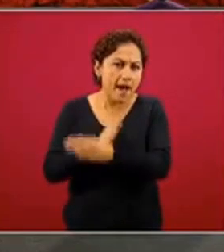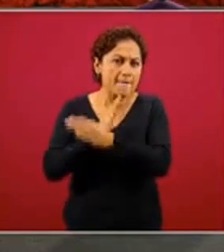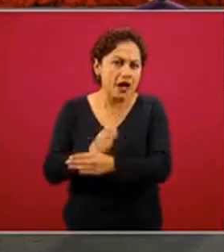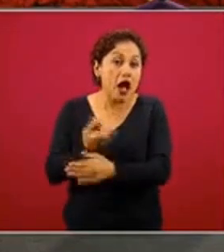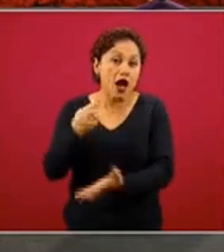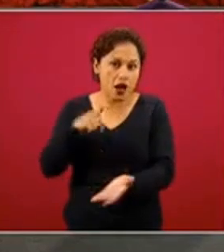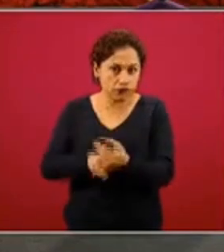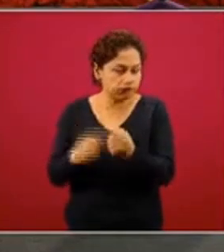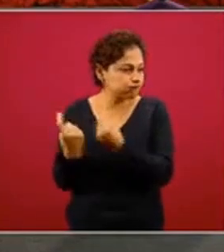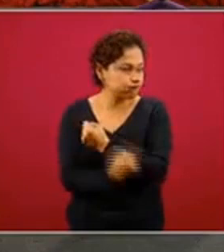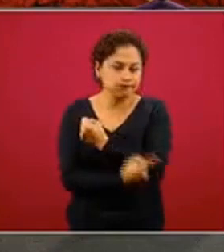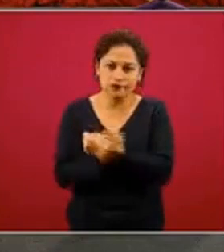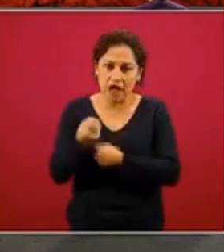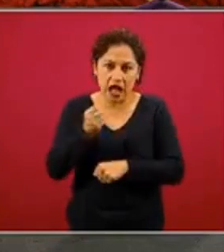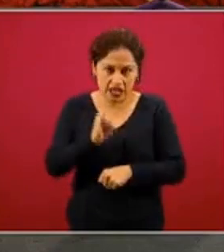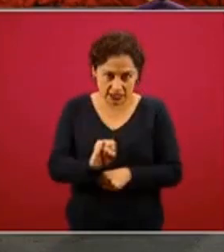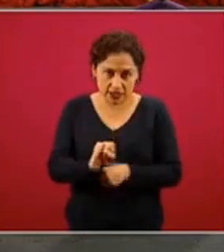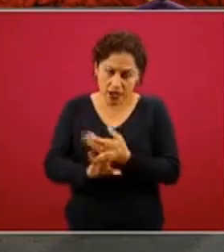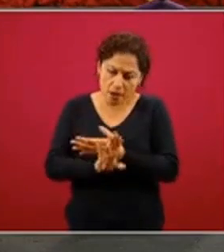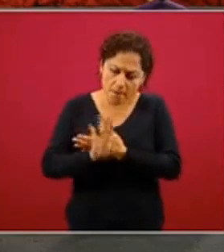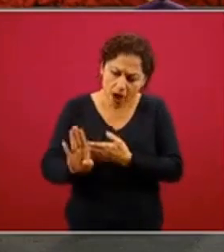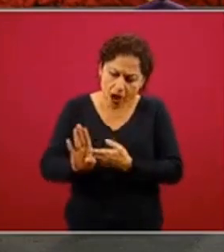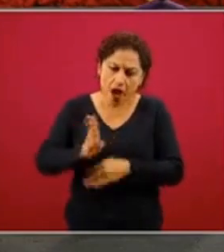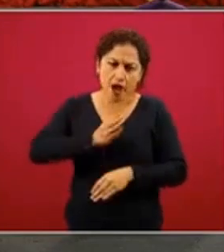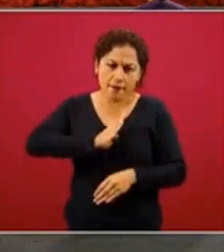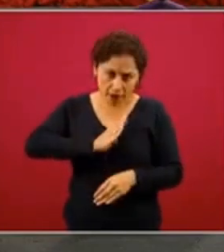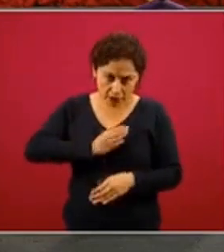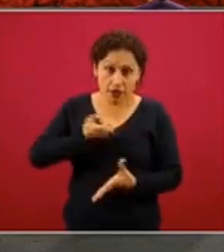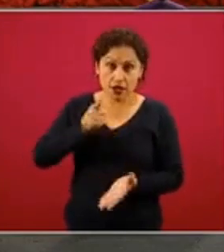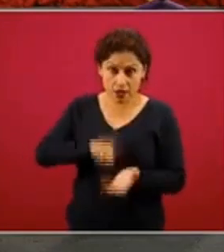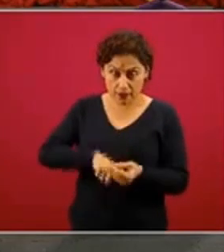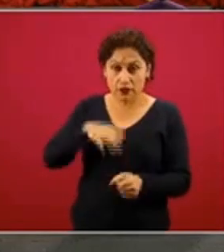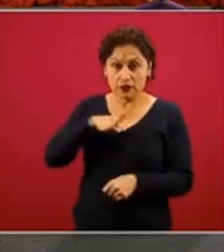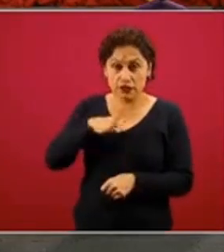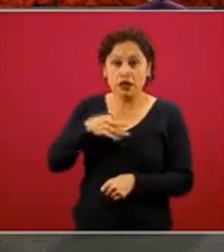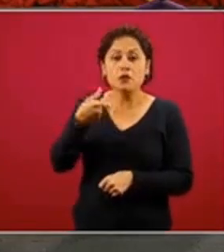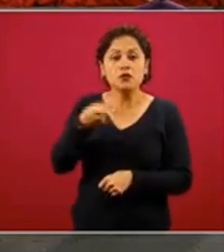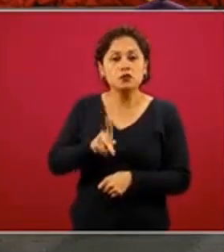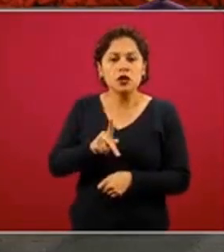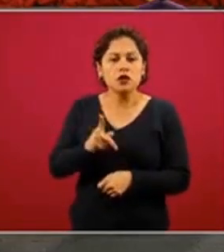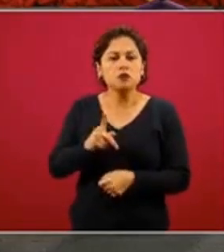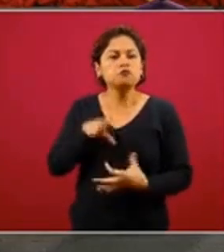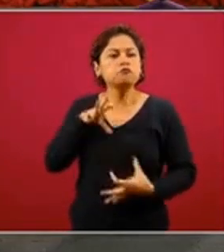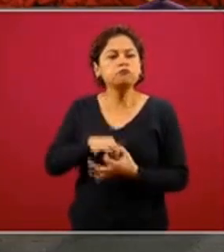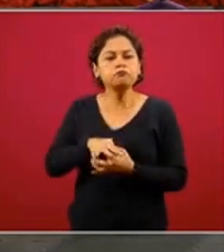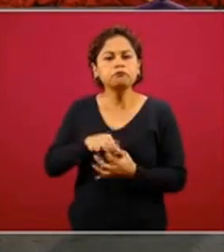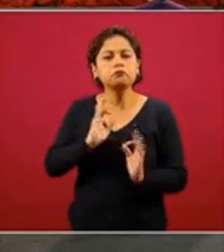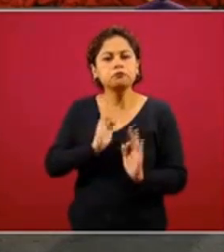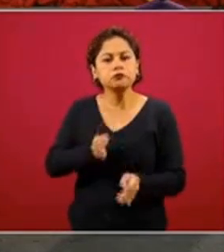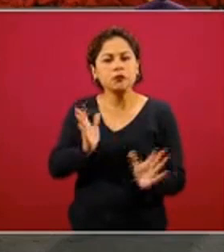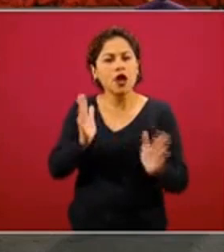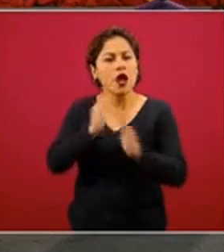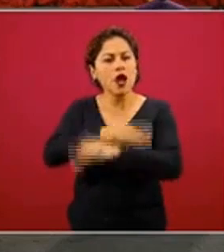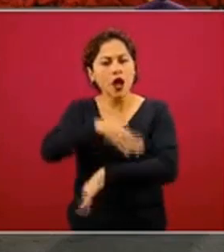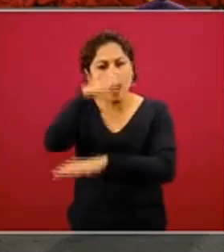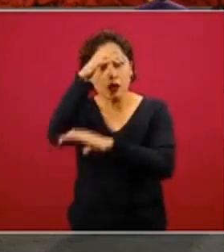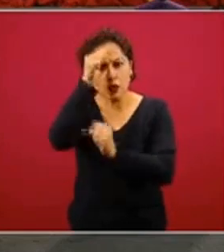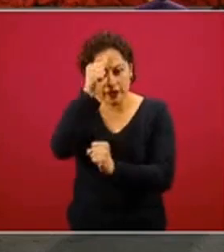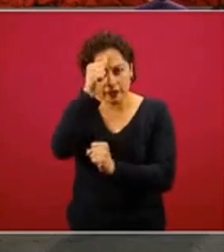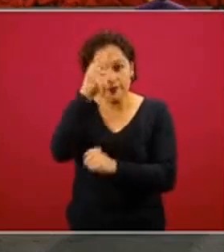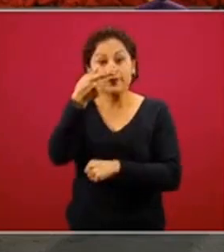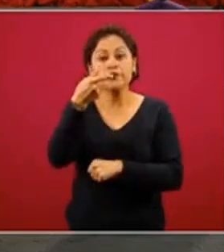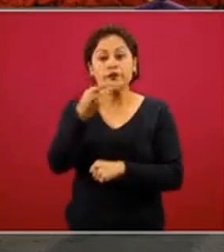también tenemos, aparte, para lograr contener este billón de agentes patógenos,